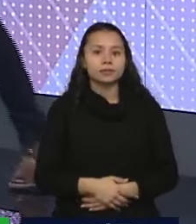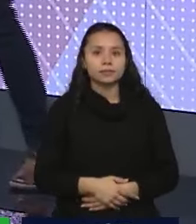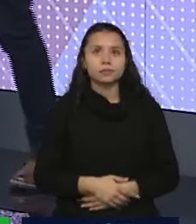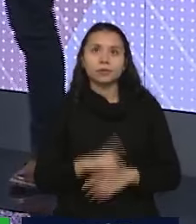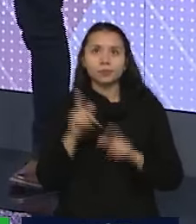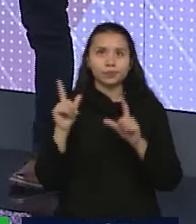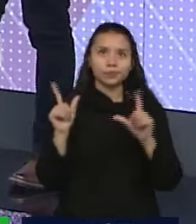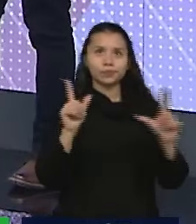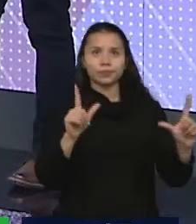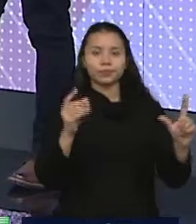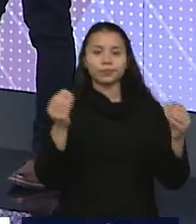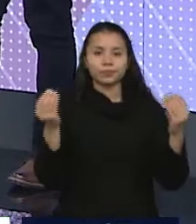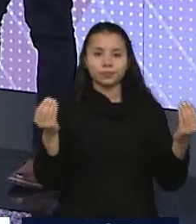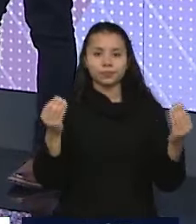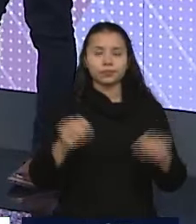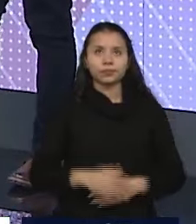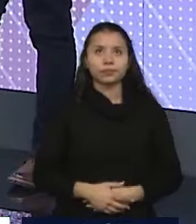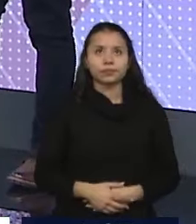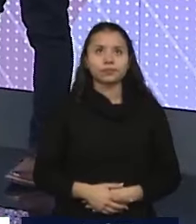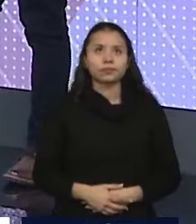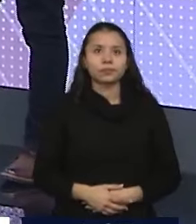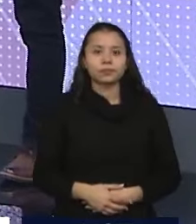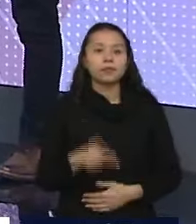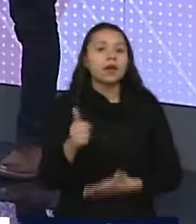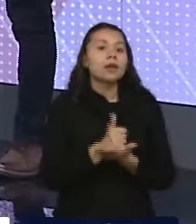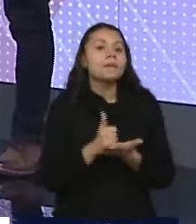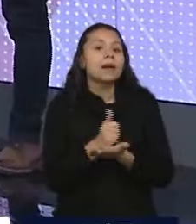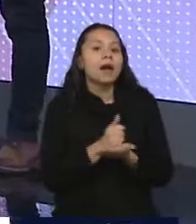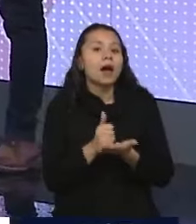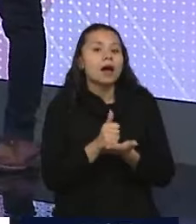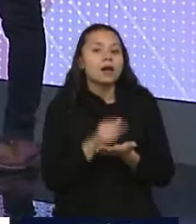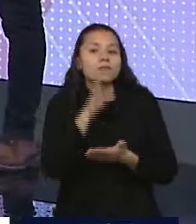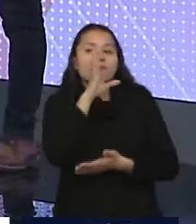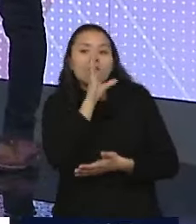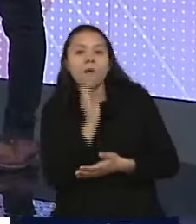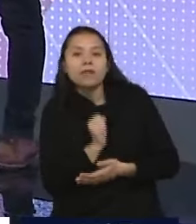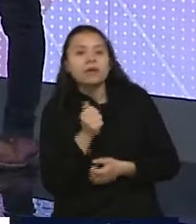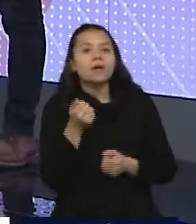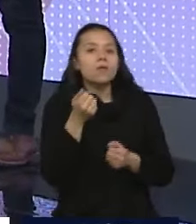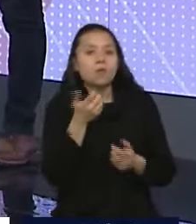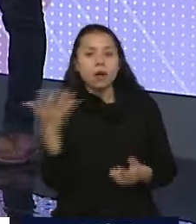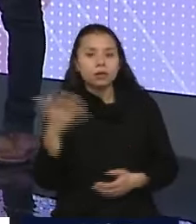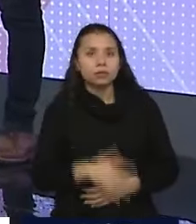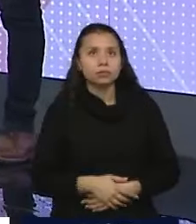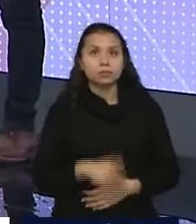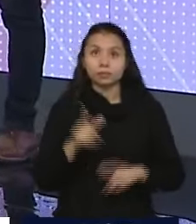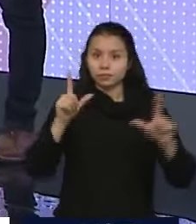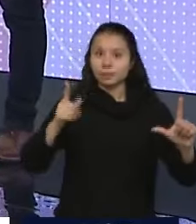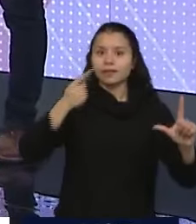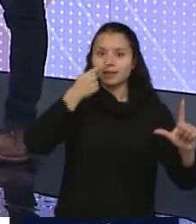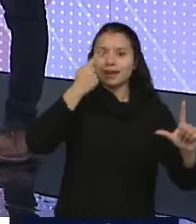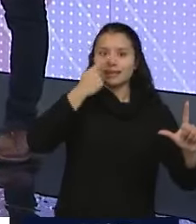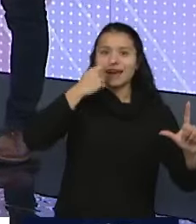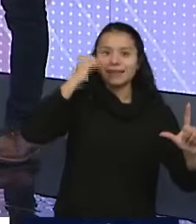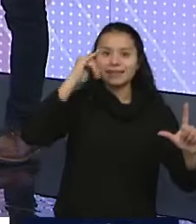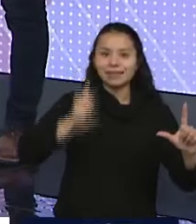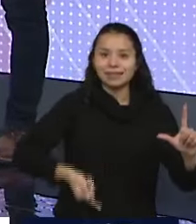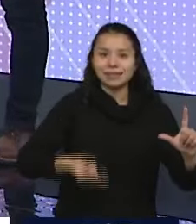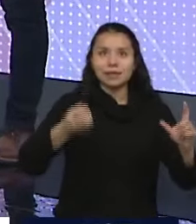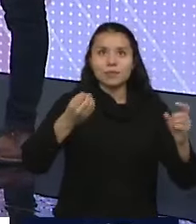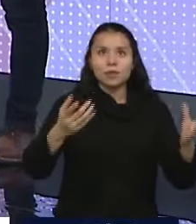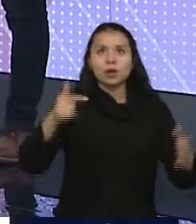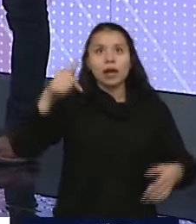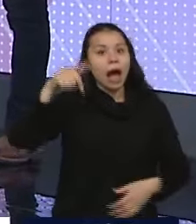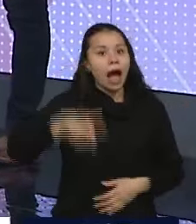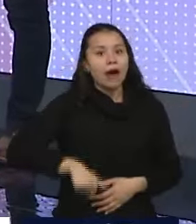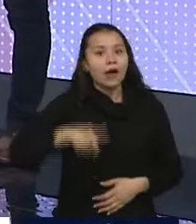Y esto, ¿cuánto más podés esperar? Esta me parece que es la placa más interesante, porque aquí es la foto actual y acá